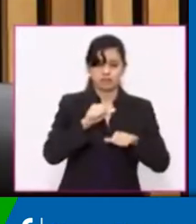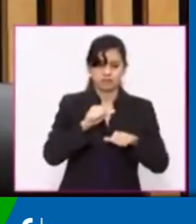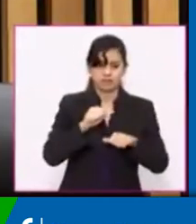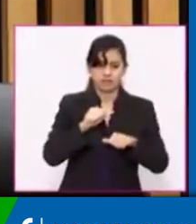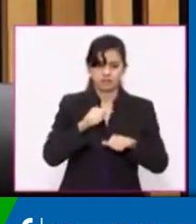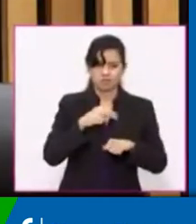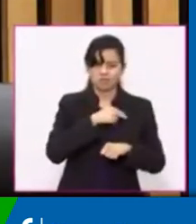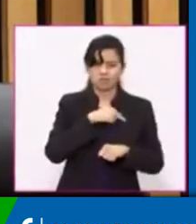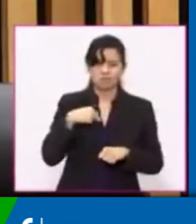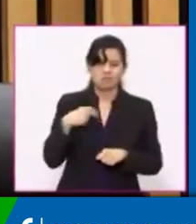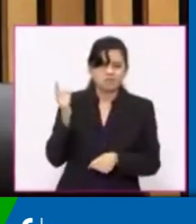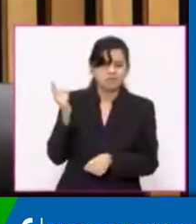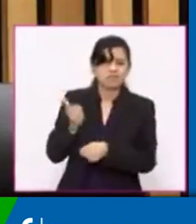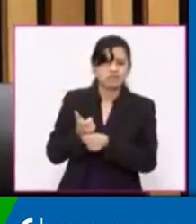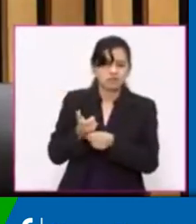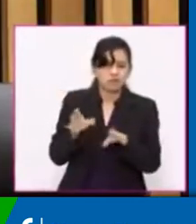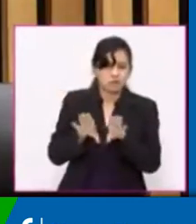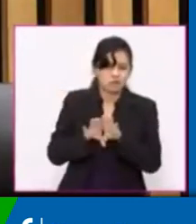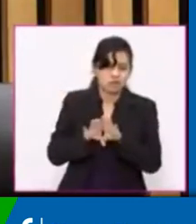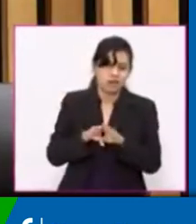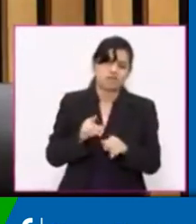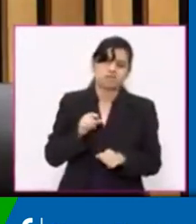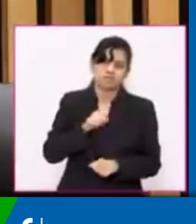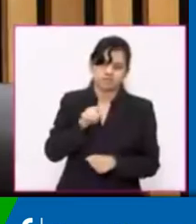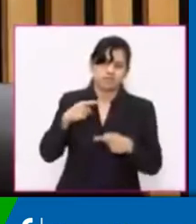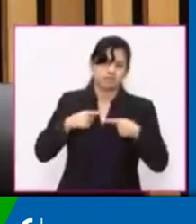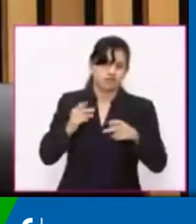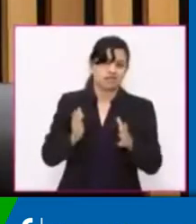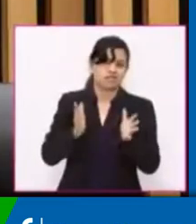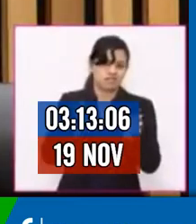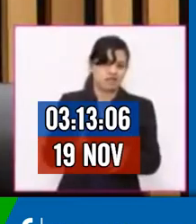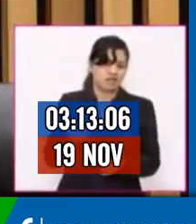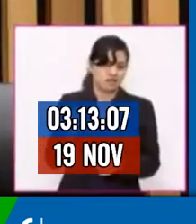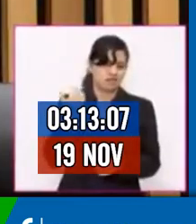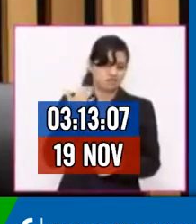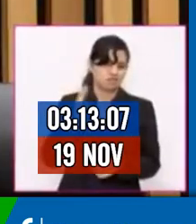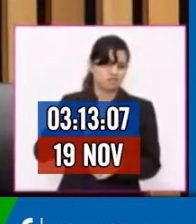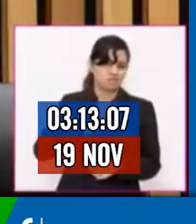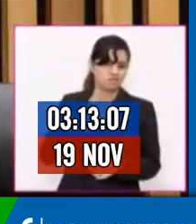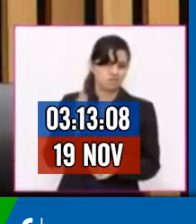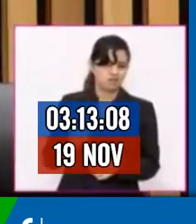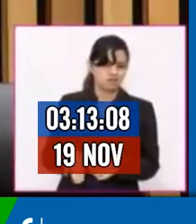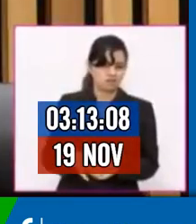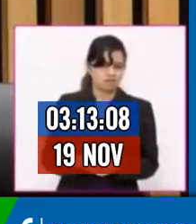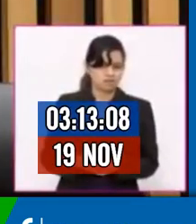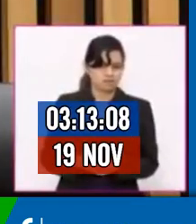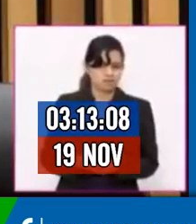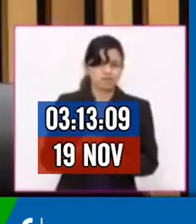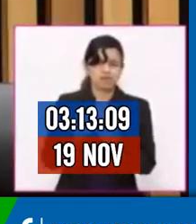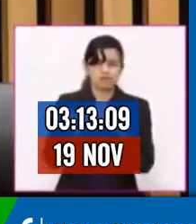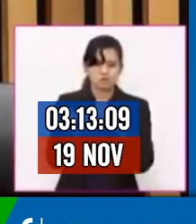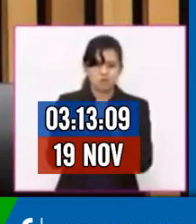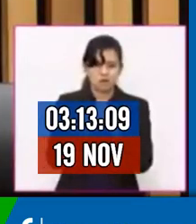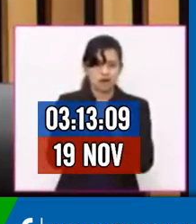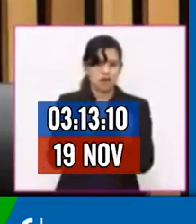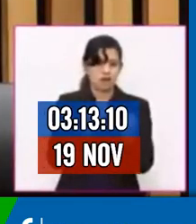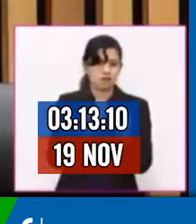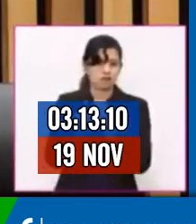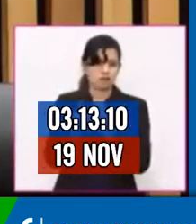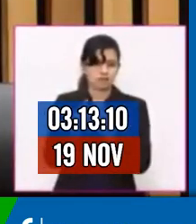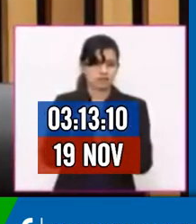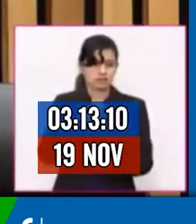son personas fallecidas. Y también se suplanta a personas que no tienen su